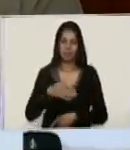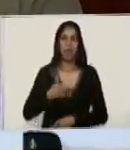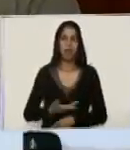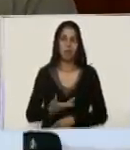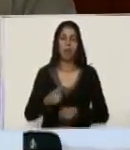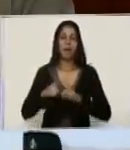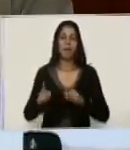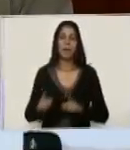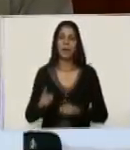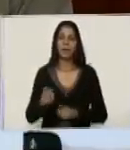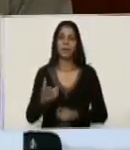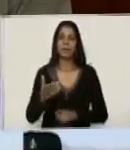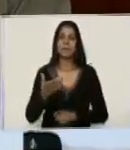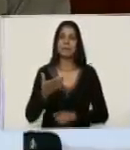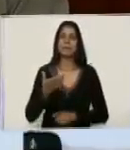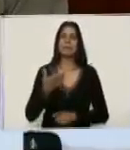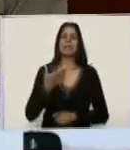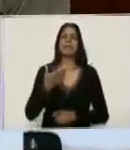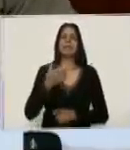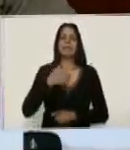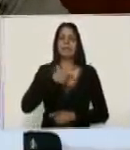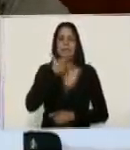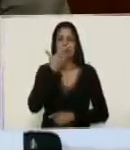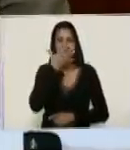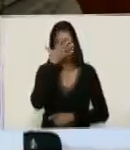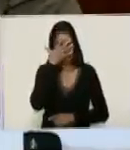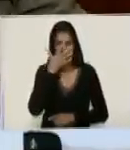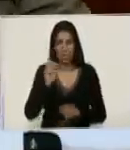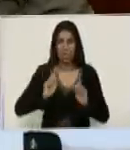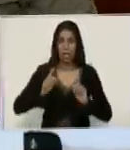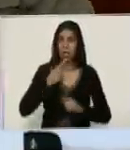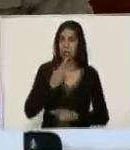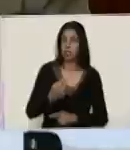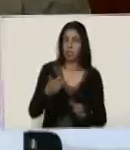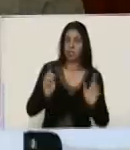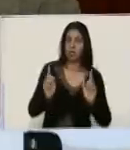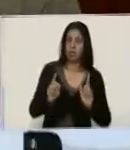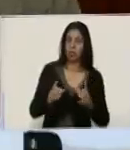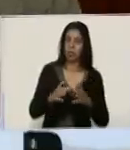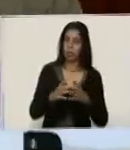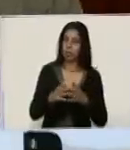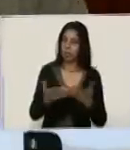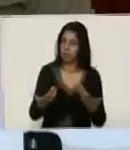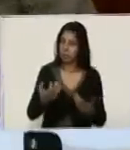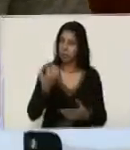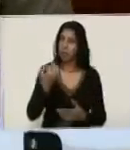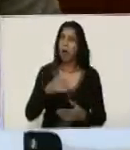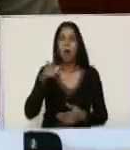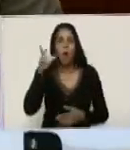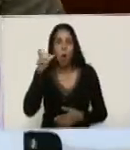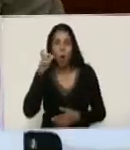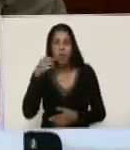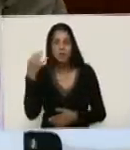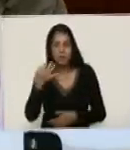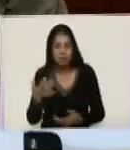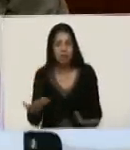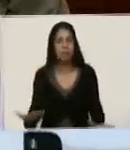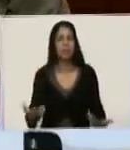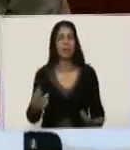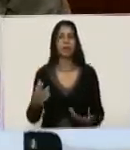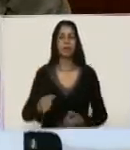Y ahí, cuando él asume, no, yo no dije nada, pero bueno, hermano, todo el mundo te escuchó. ¿Por qué no sostiene su palabra?